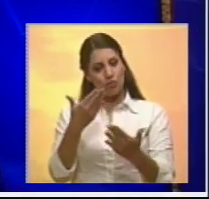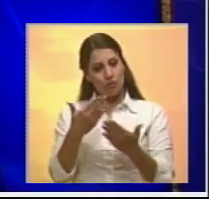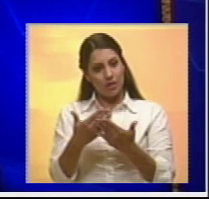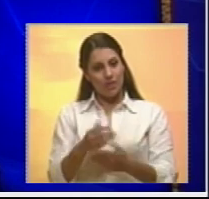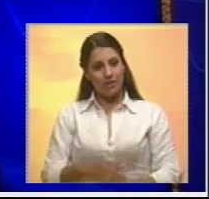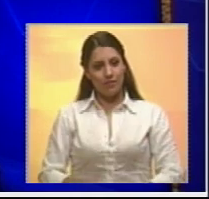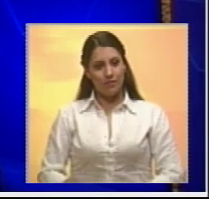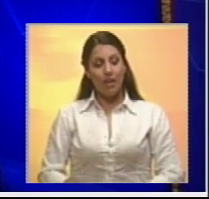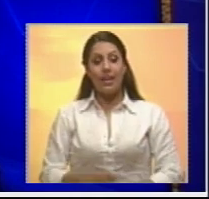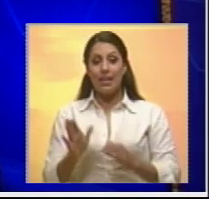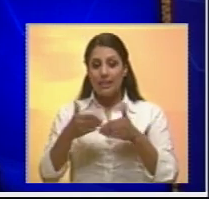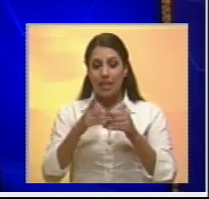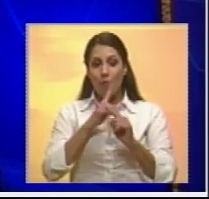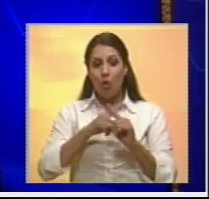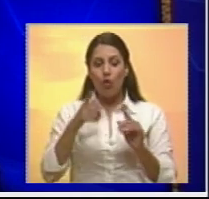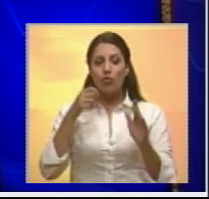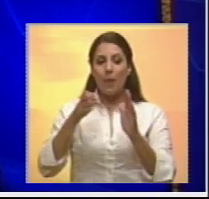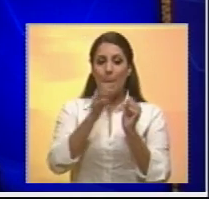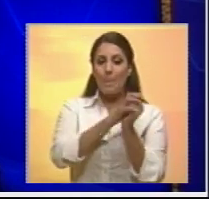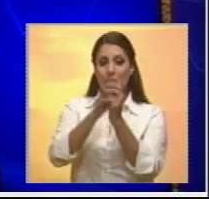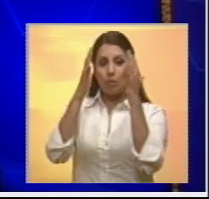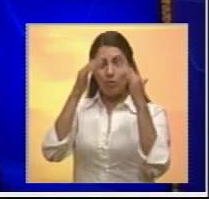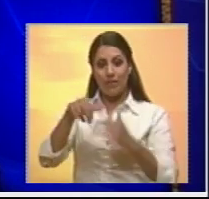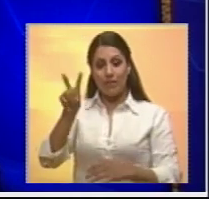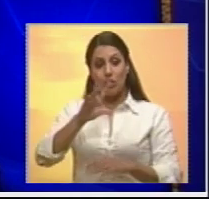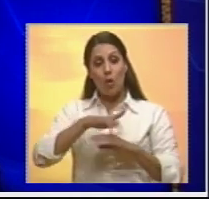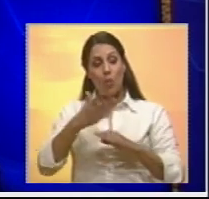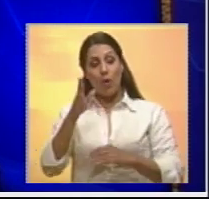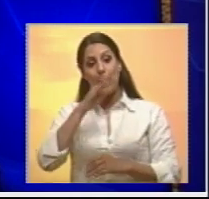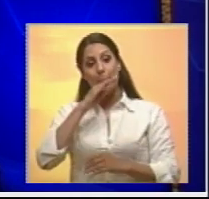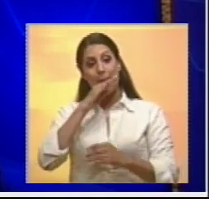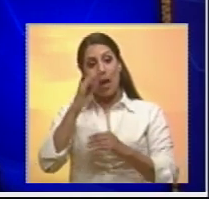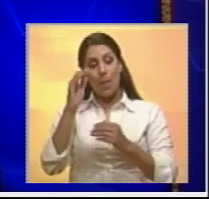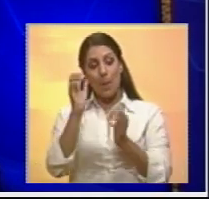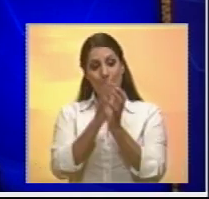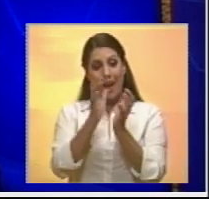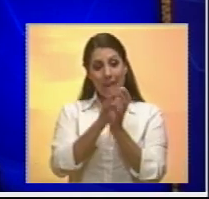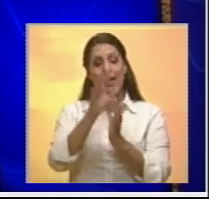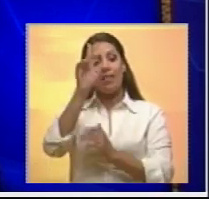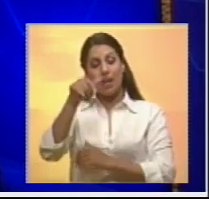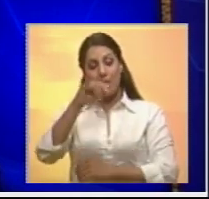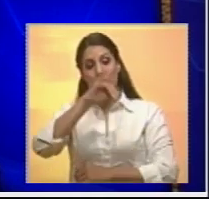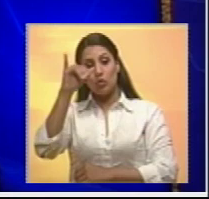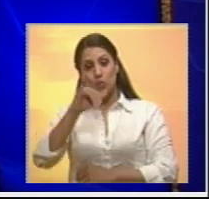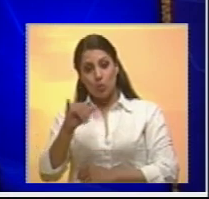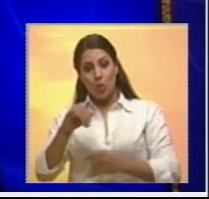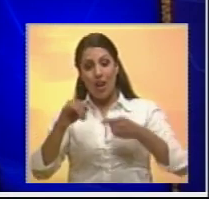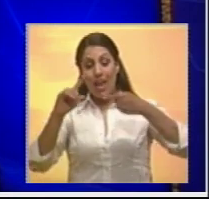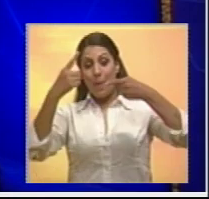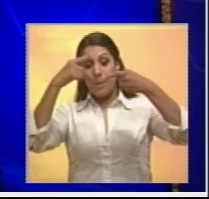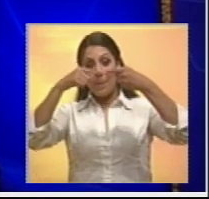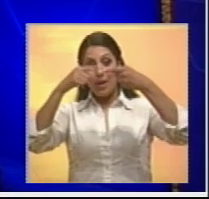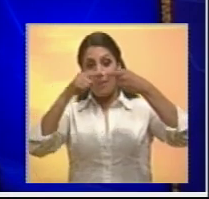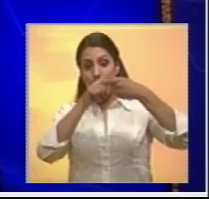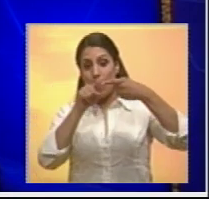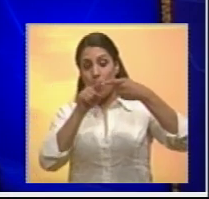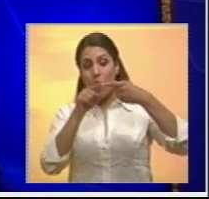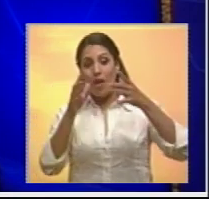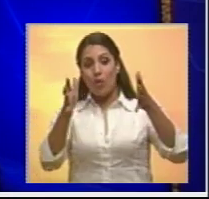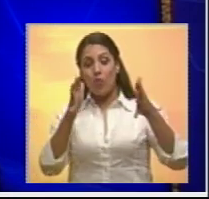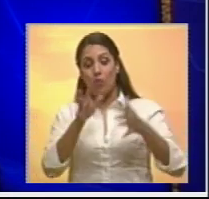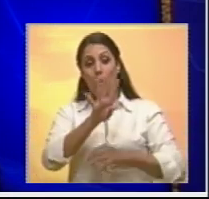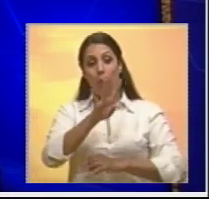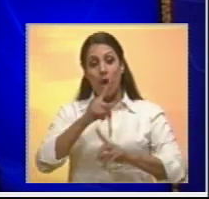gracias, Dan. Cerramos mientras tanto con béisbol profesional venezolano porque Bravos de Margarita igualó a Águilas del Zulia en la cima de la clasificación con triunfo